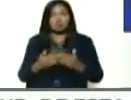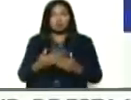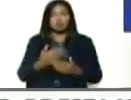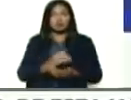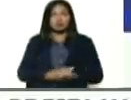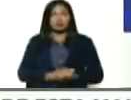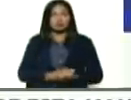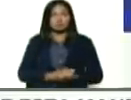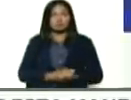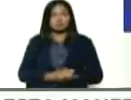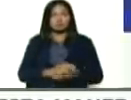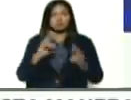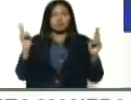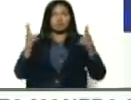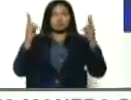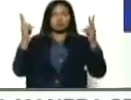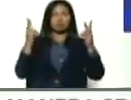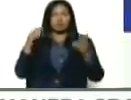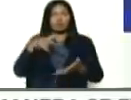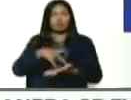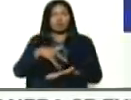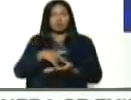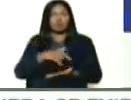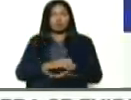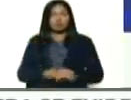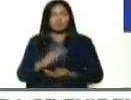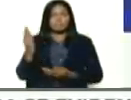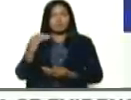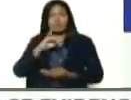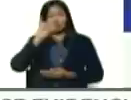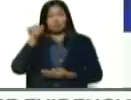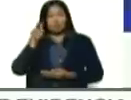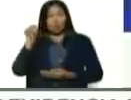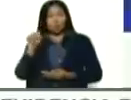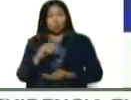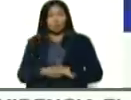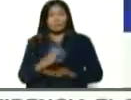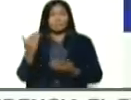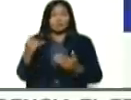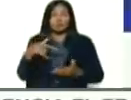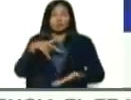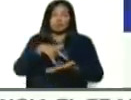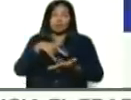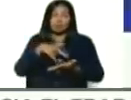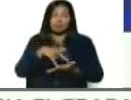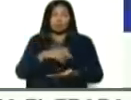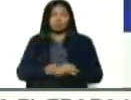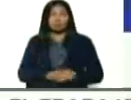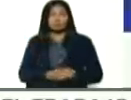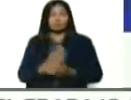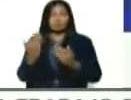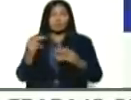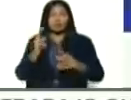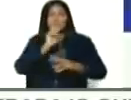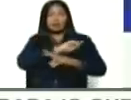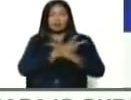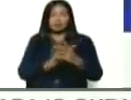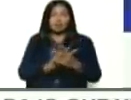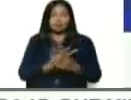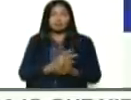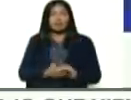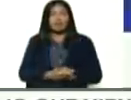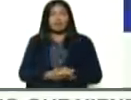la victoria de carabobo viene junio viene cara juego y binner a fuerza inmortal